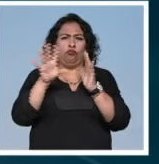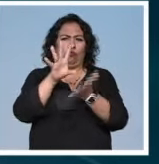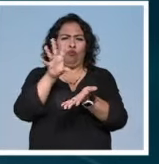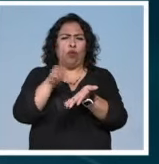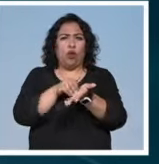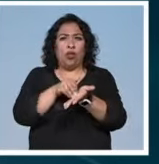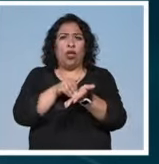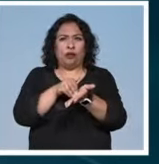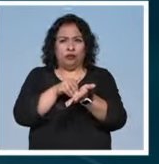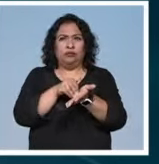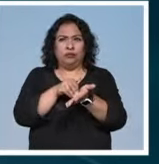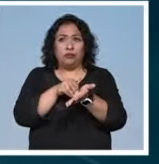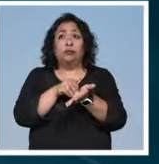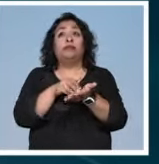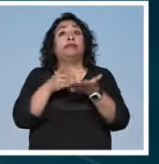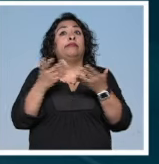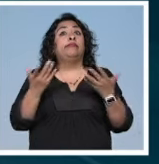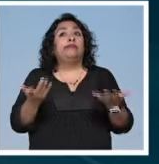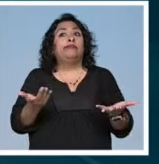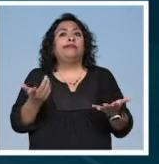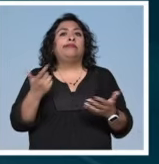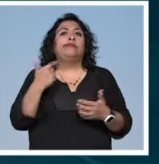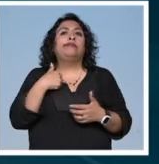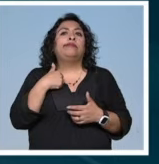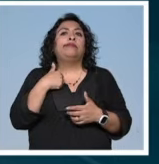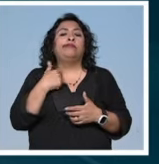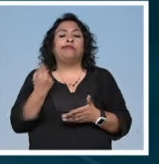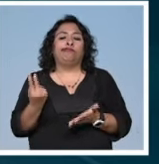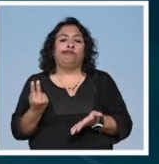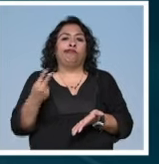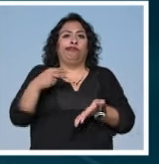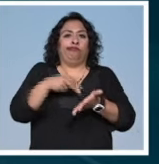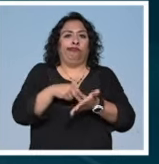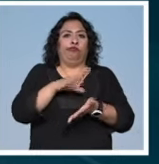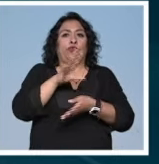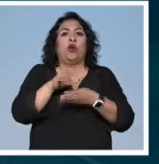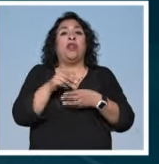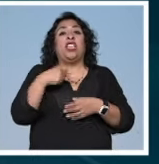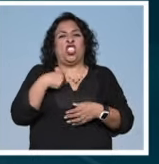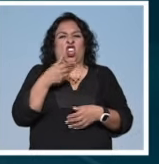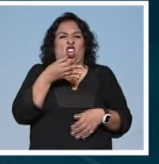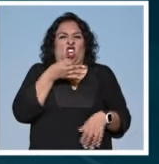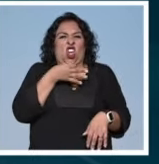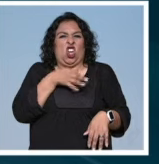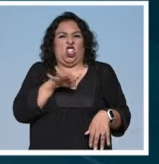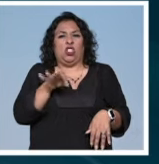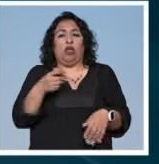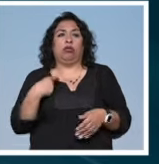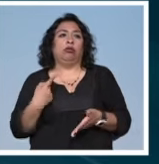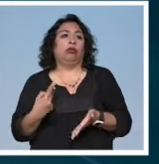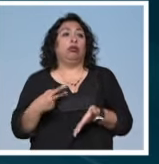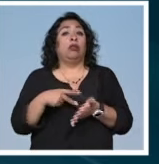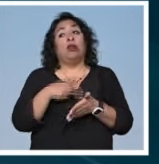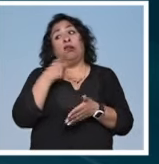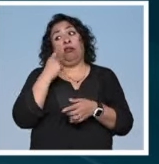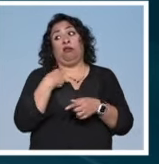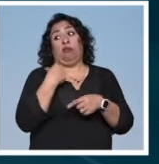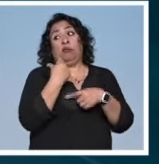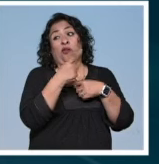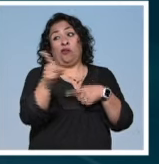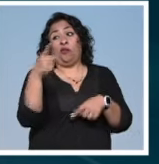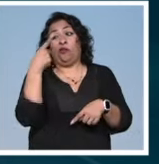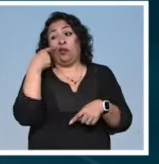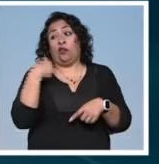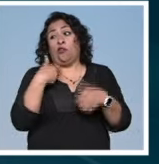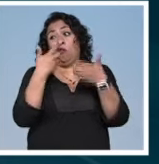boda, ¿no? Y entonces me tuve que levantar de la comida de la boda, hacer la grosería de levantarme y decir, ya me voy porque fíjense que